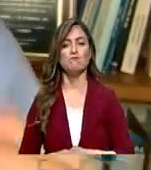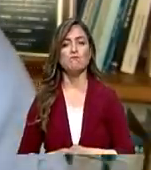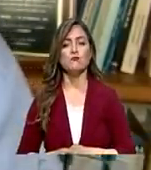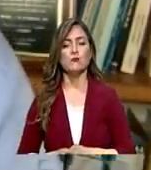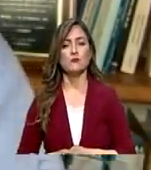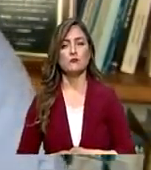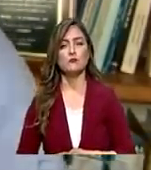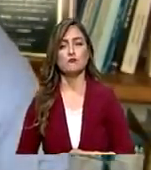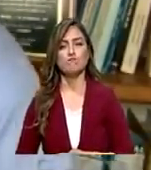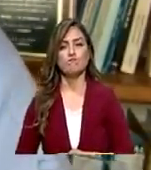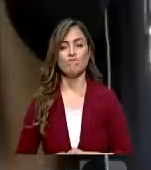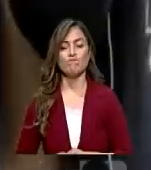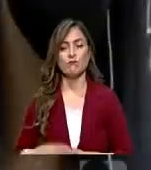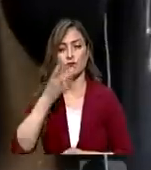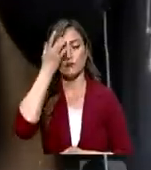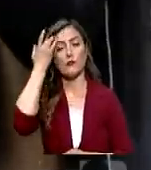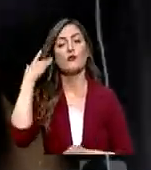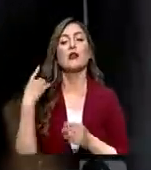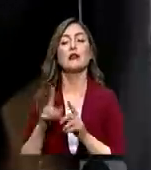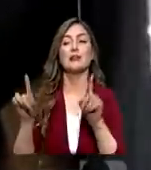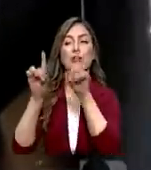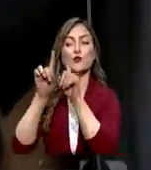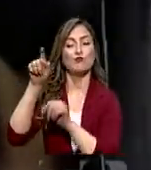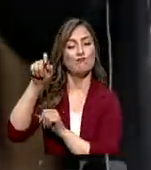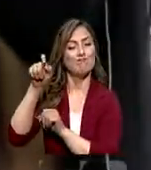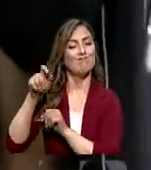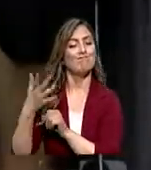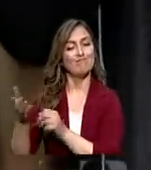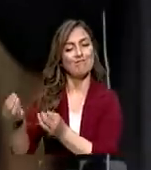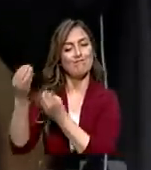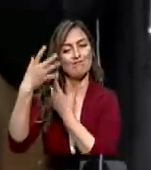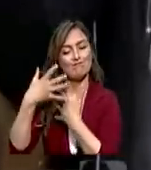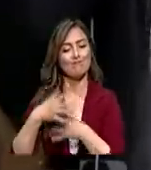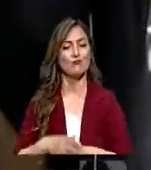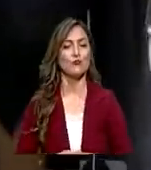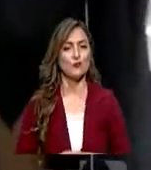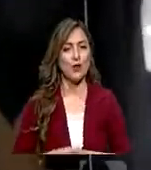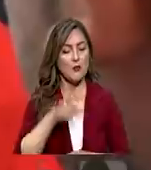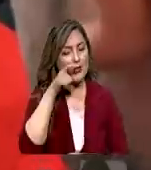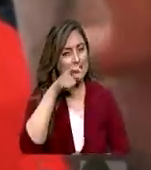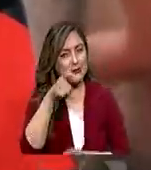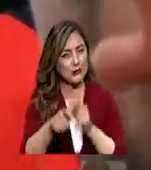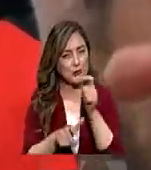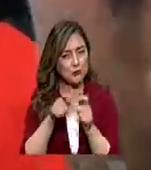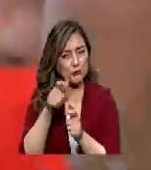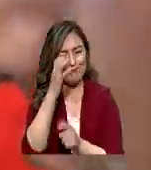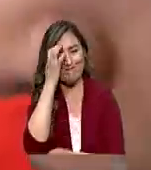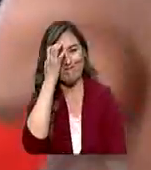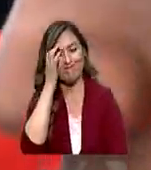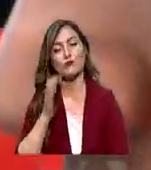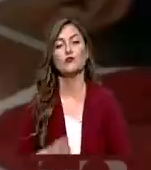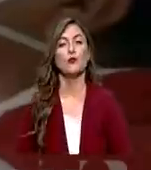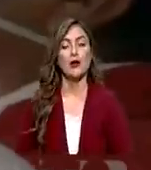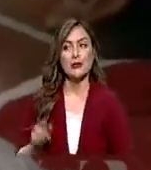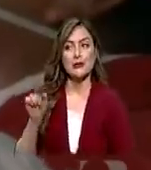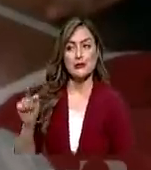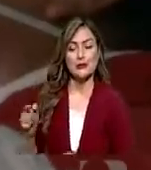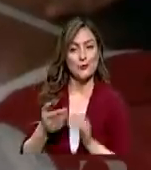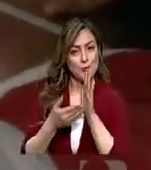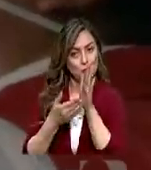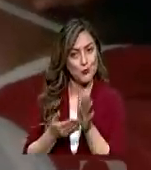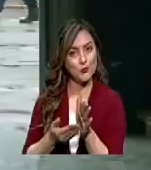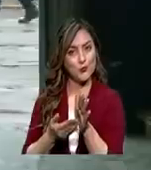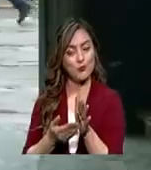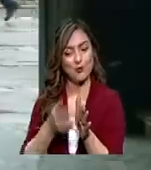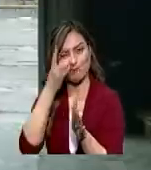o rectificar si no hay datos. La Veeduría Ciudadana, por su parte, también se muestra preocupada, y es que insiste en que si no se define el modelo de